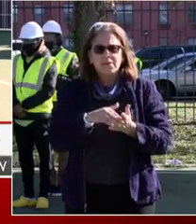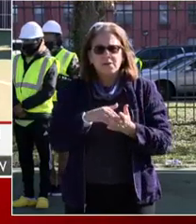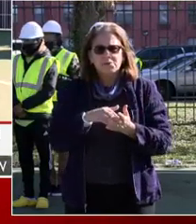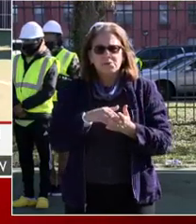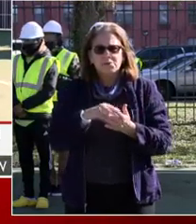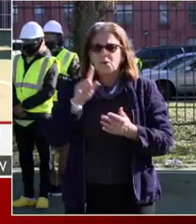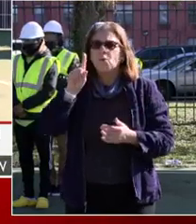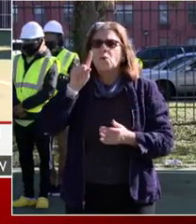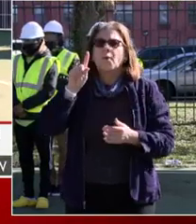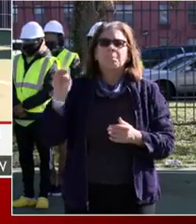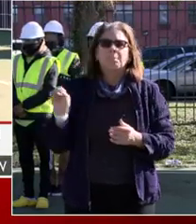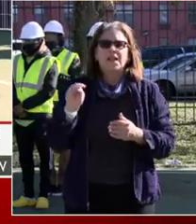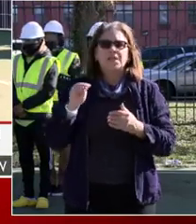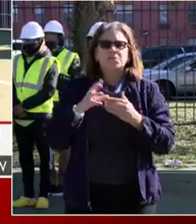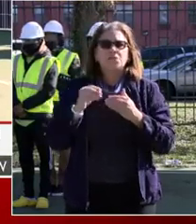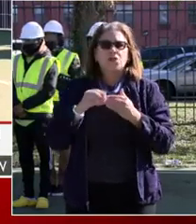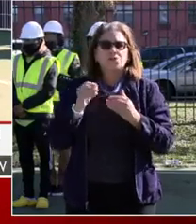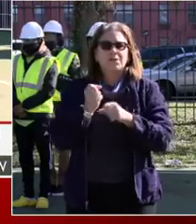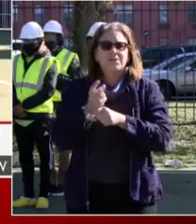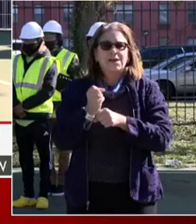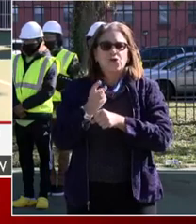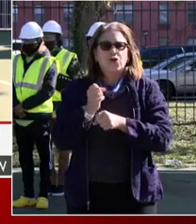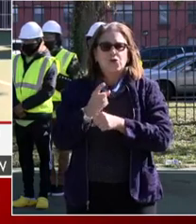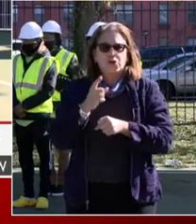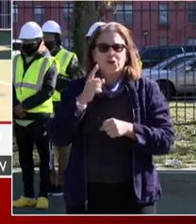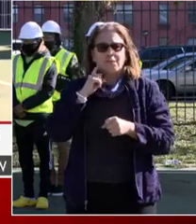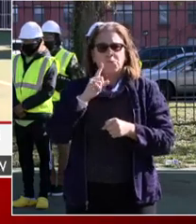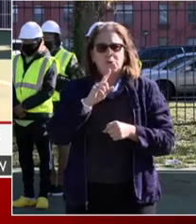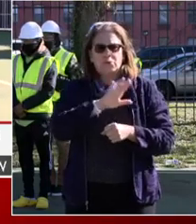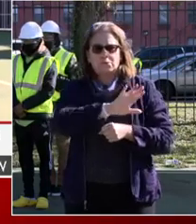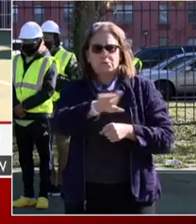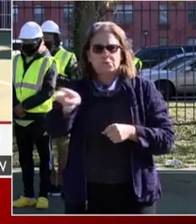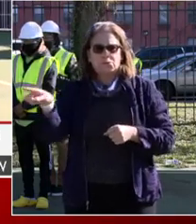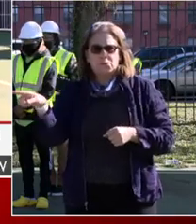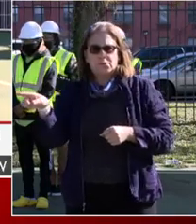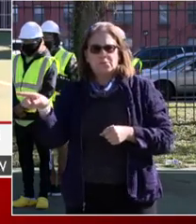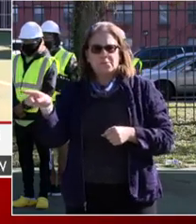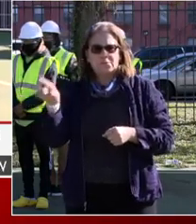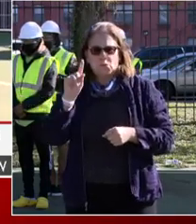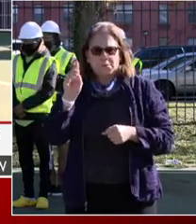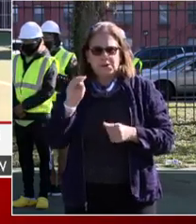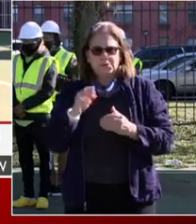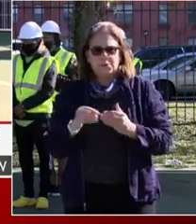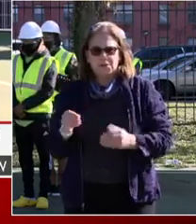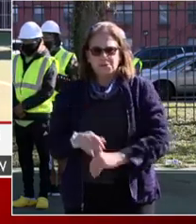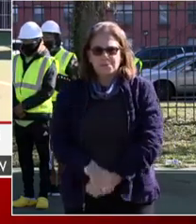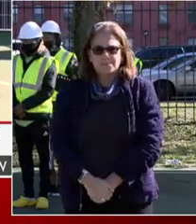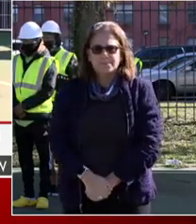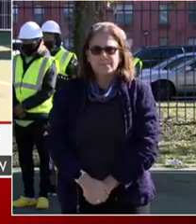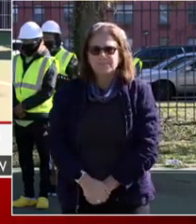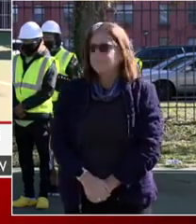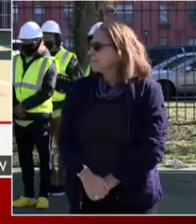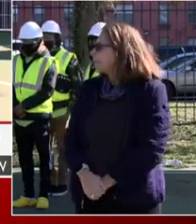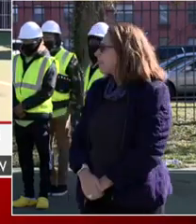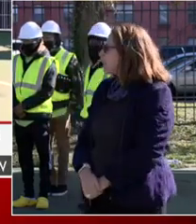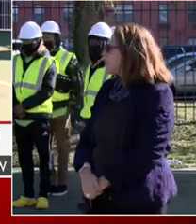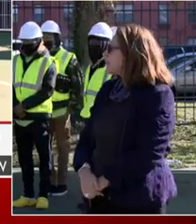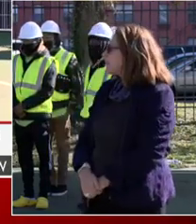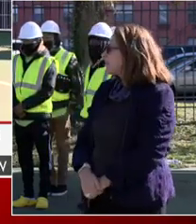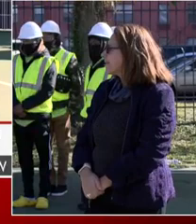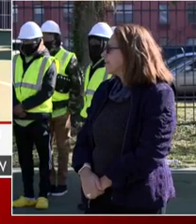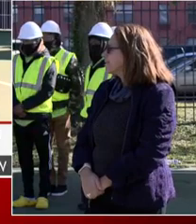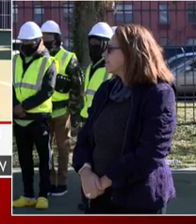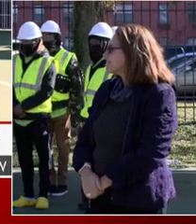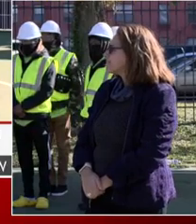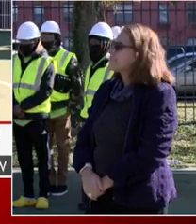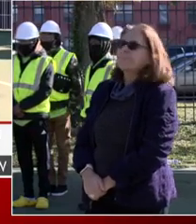ahorrar alrededor de $90,000 en un año. Son 150 familias que vamos a enrolar en este programa y se